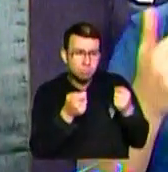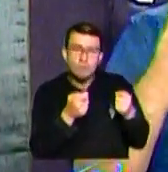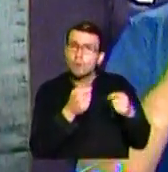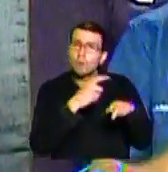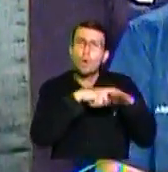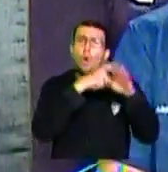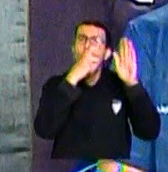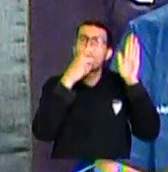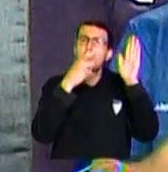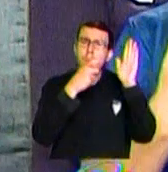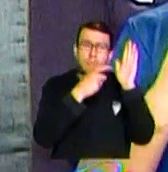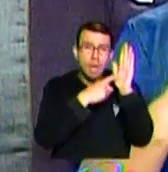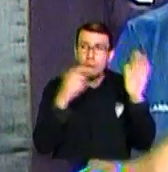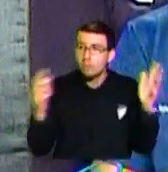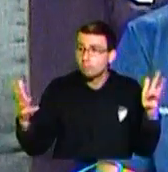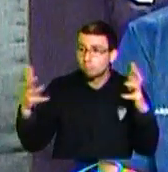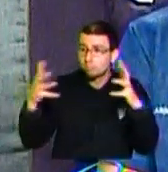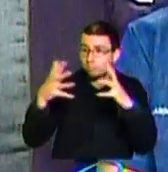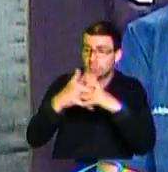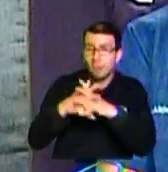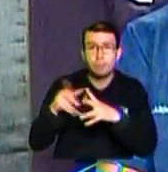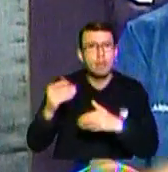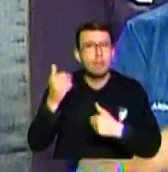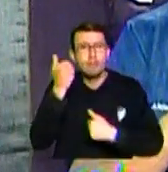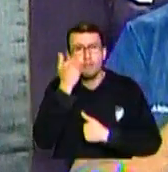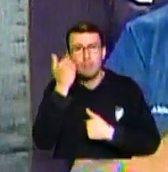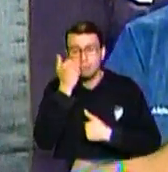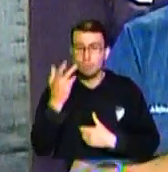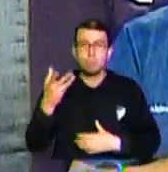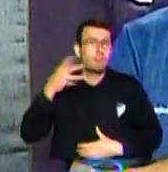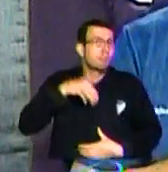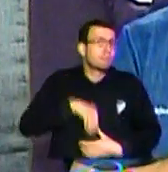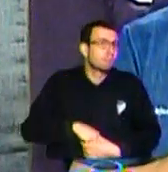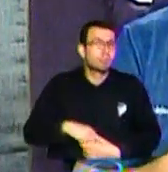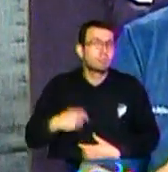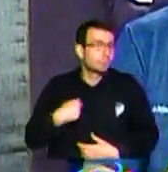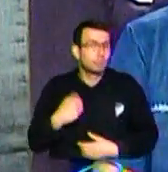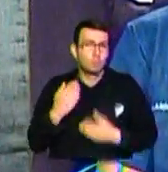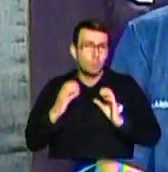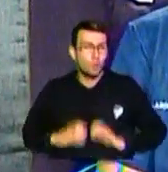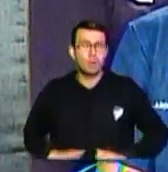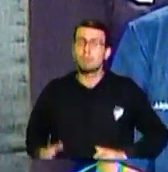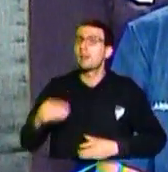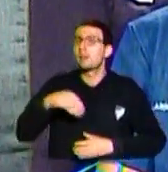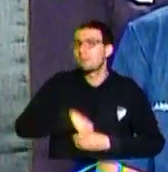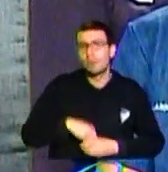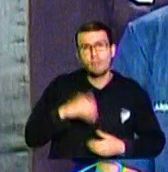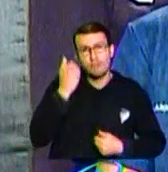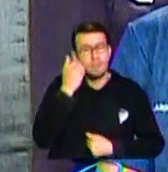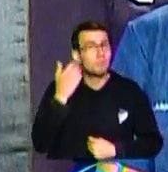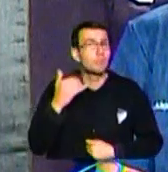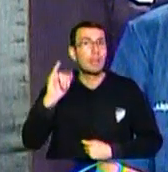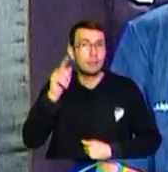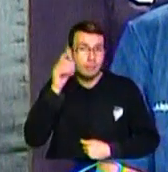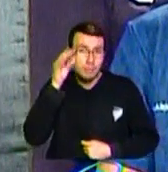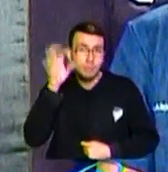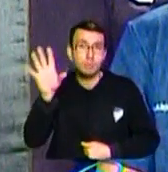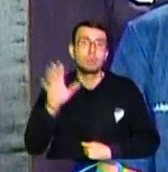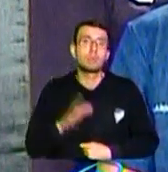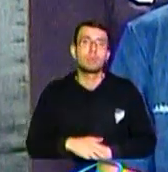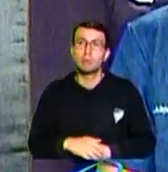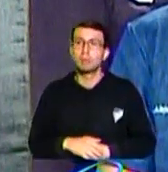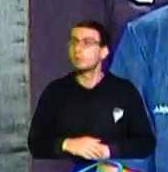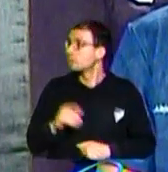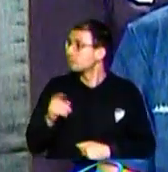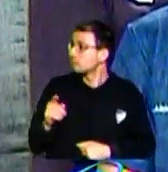finos porque se pueden asociar a patologías internas, ¿cierto? Que pueden estar asociadas, que